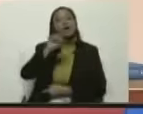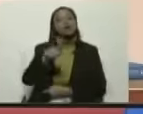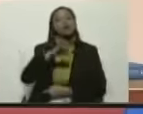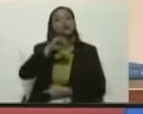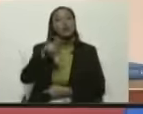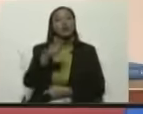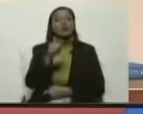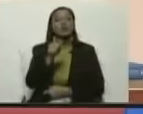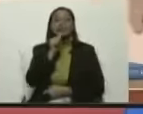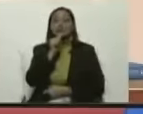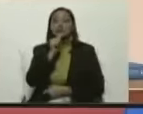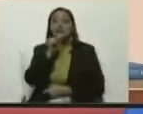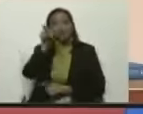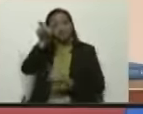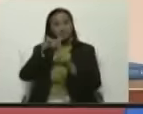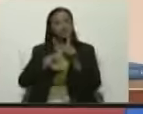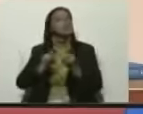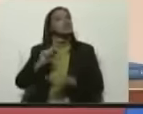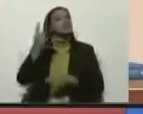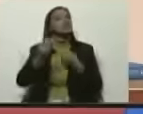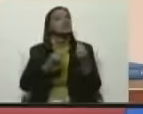una señora que se llama Teresa Albanes.